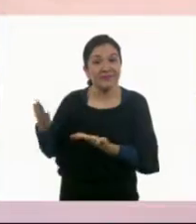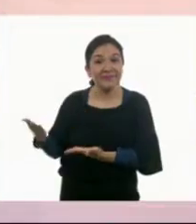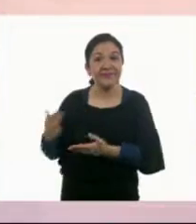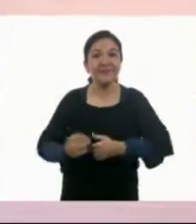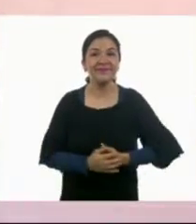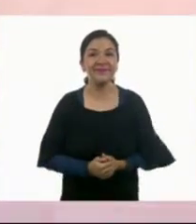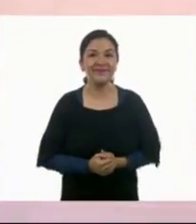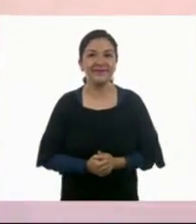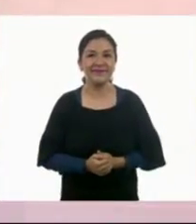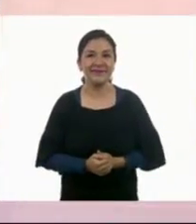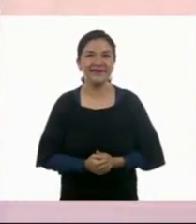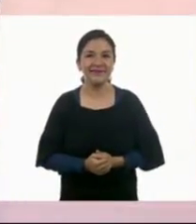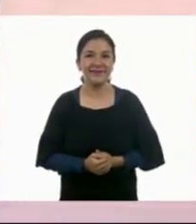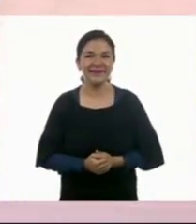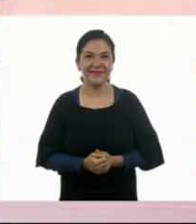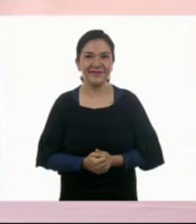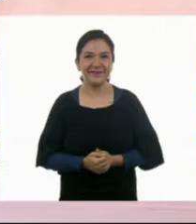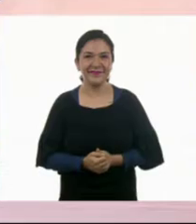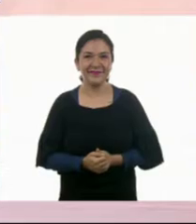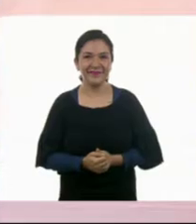saltar.